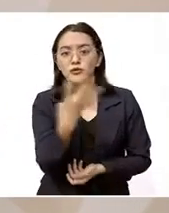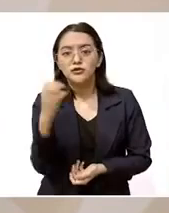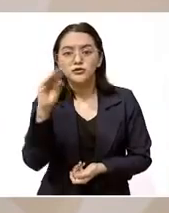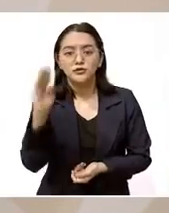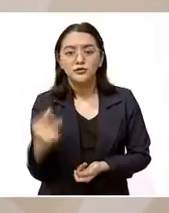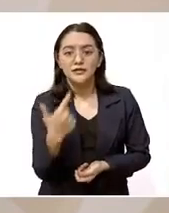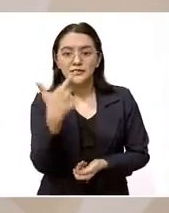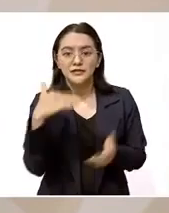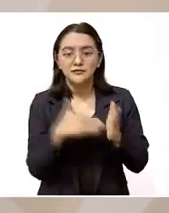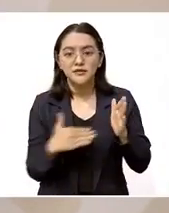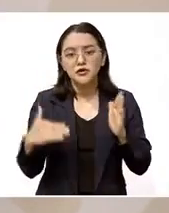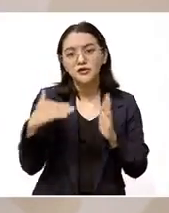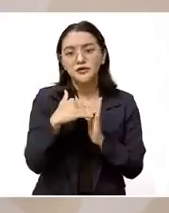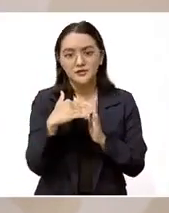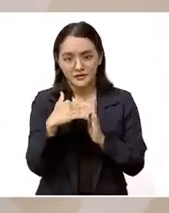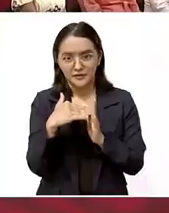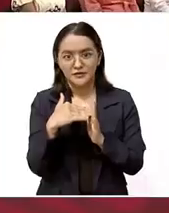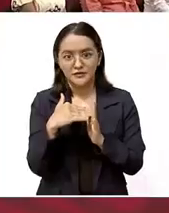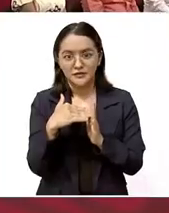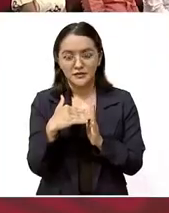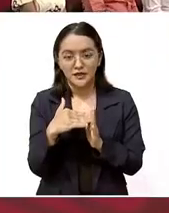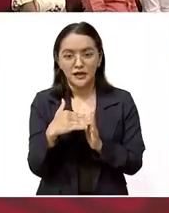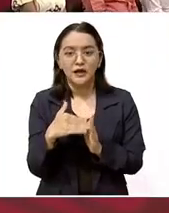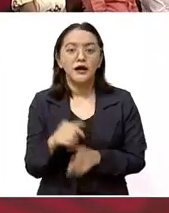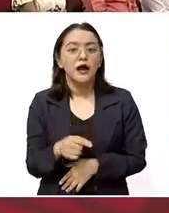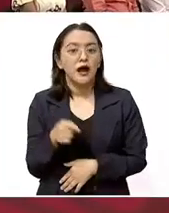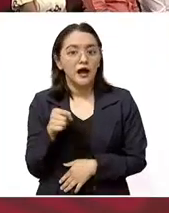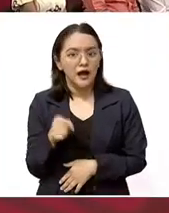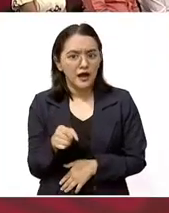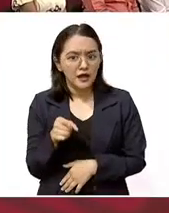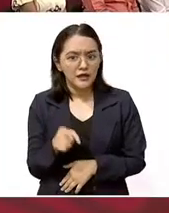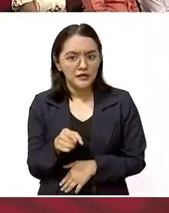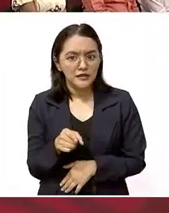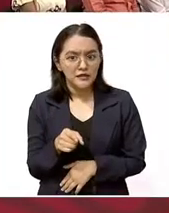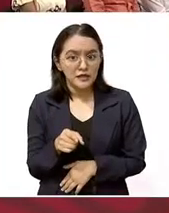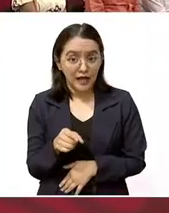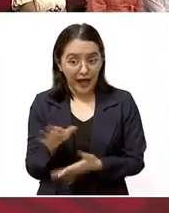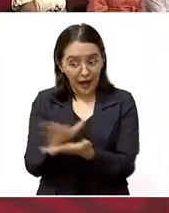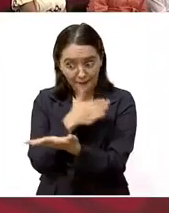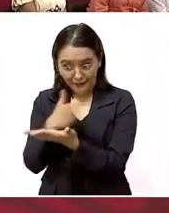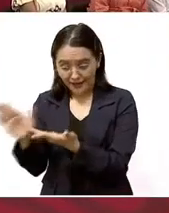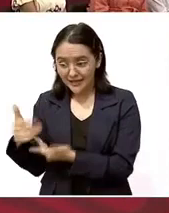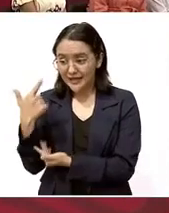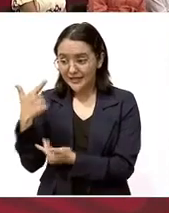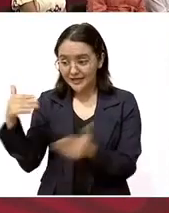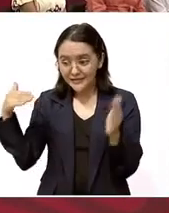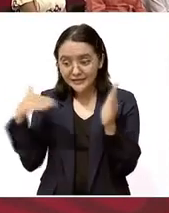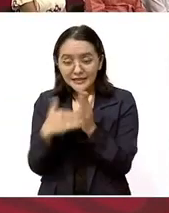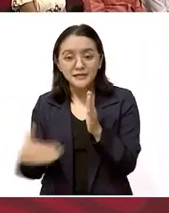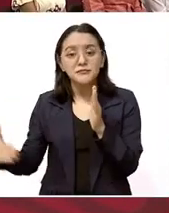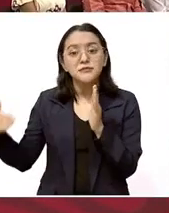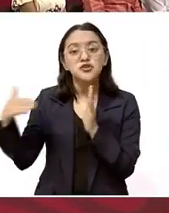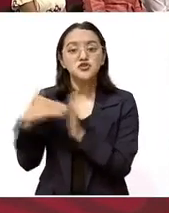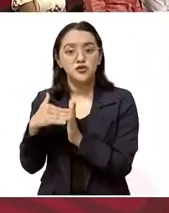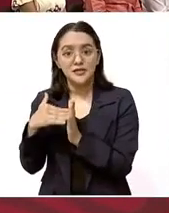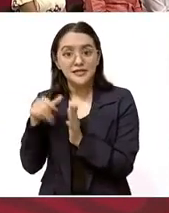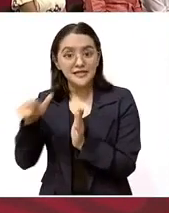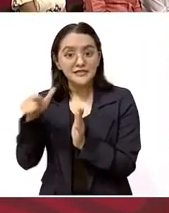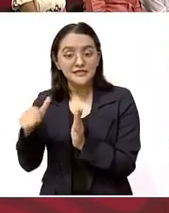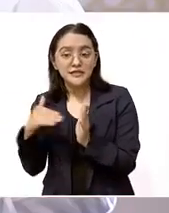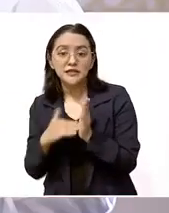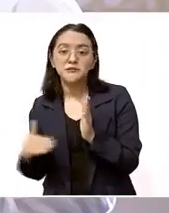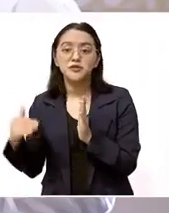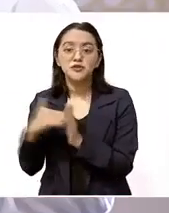497 millones de pesos, sin contar los 17 millones adicionales que aportaremos en el programa